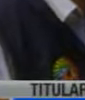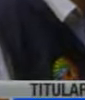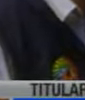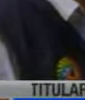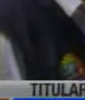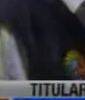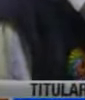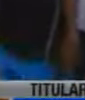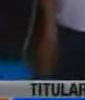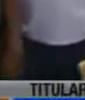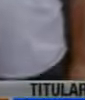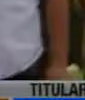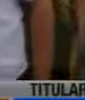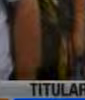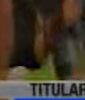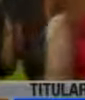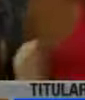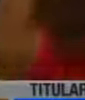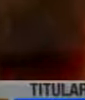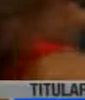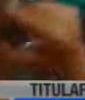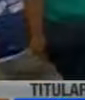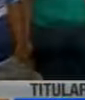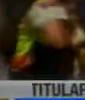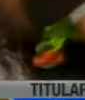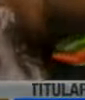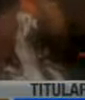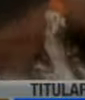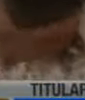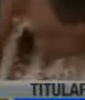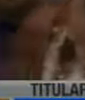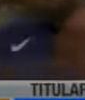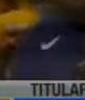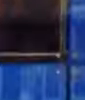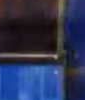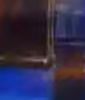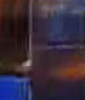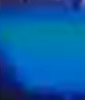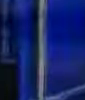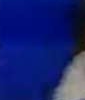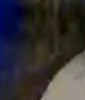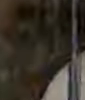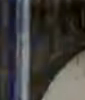Caos en la asignación de cupos para establecimientos educativos fiscales en Guayaquil.